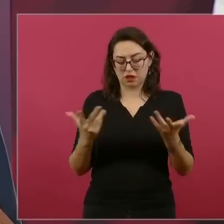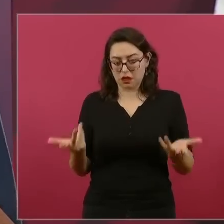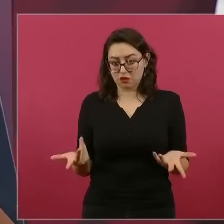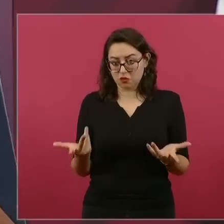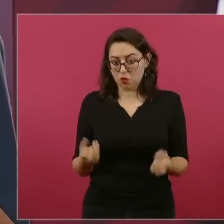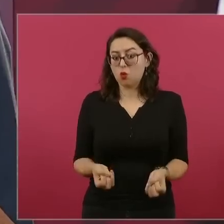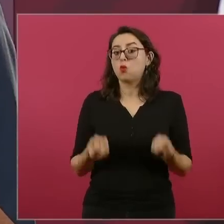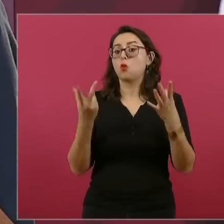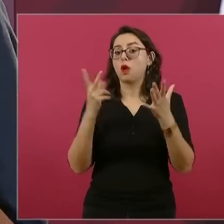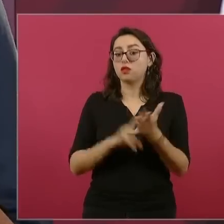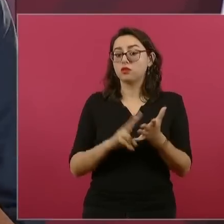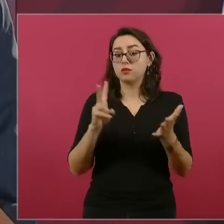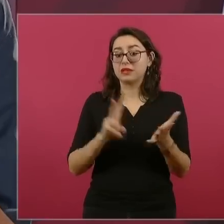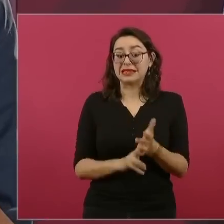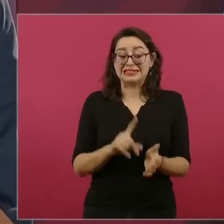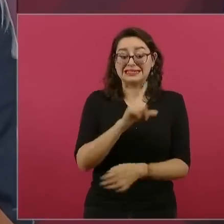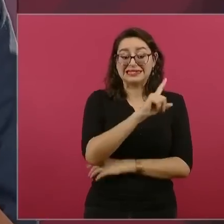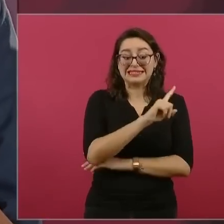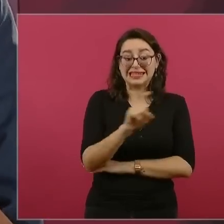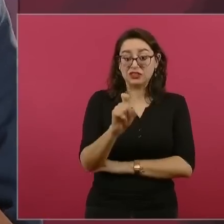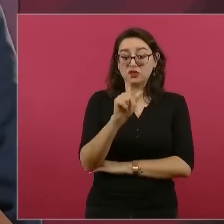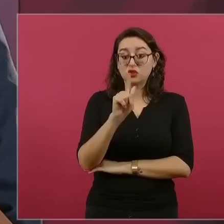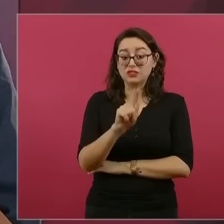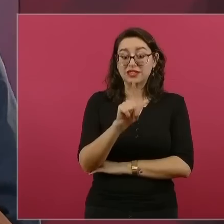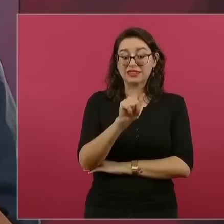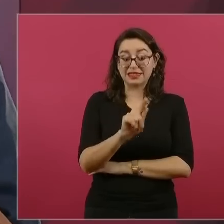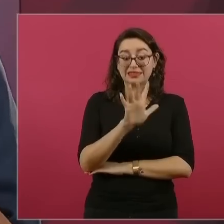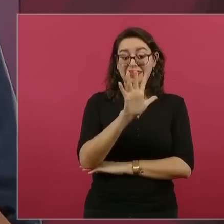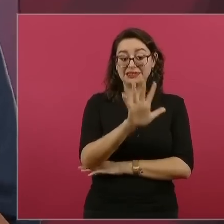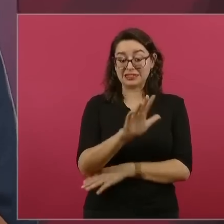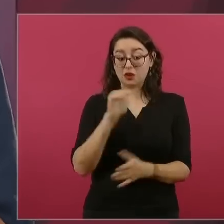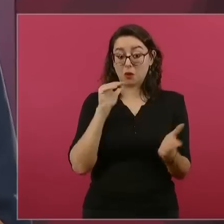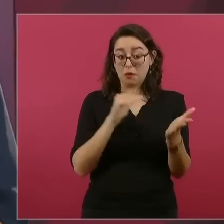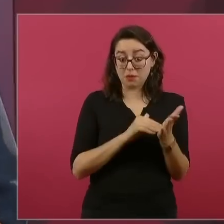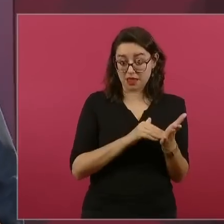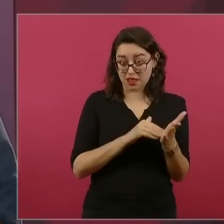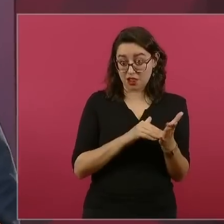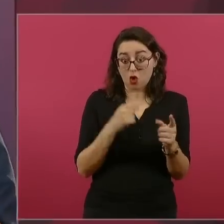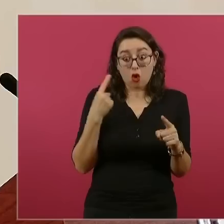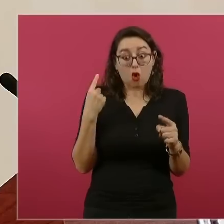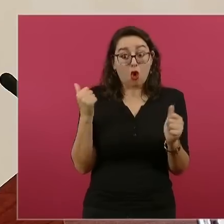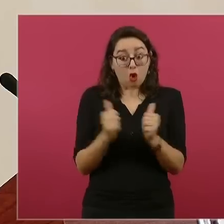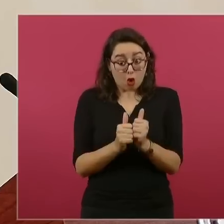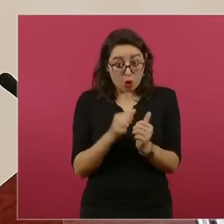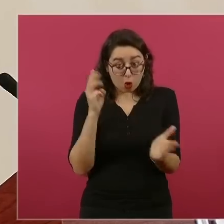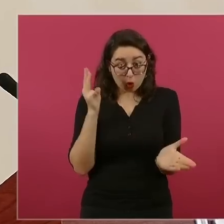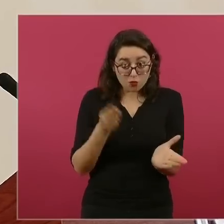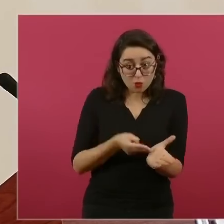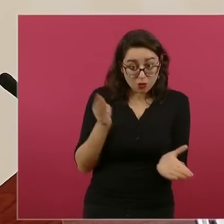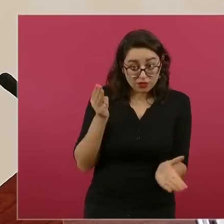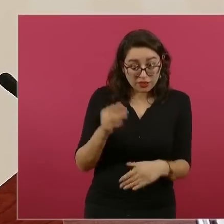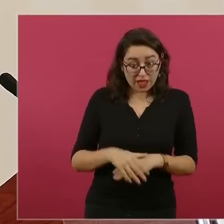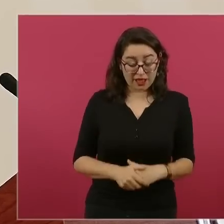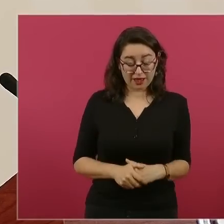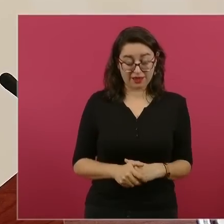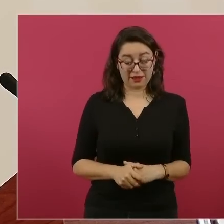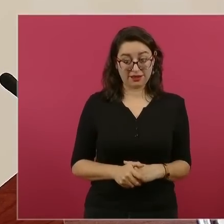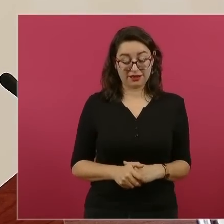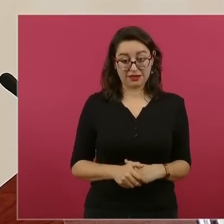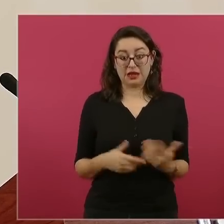175. Y ellos tenían estimado 300,000. ¿Cuánto nos ahorramos?